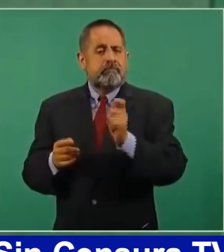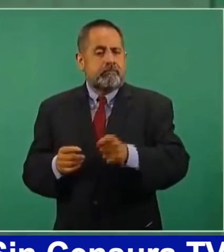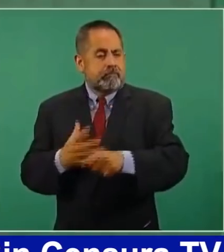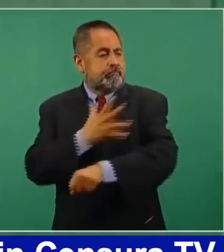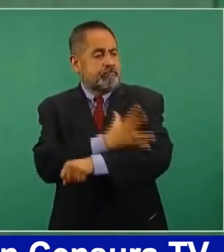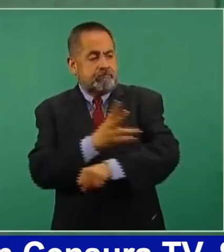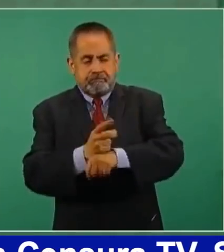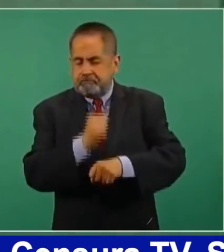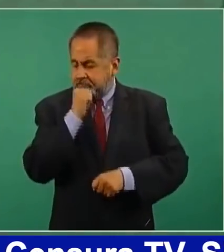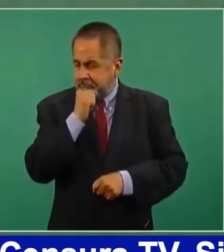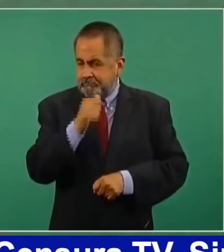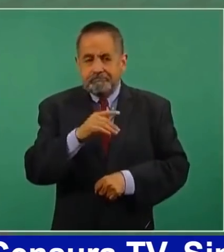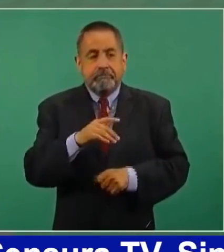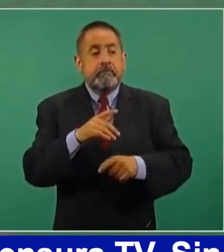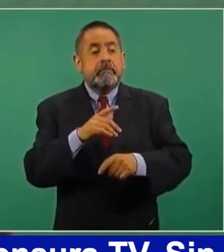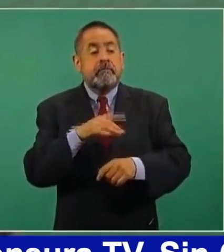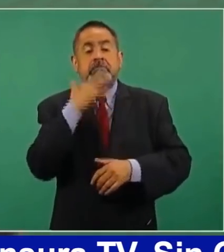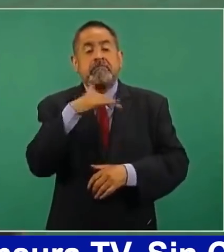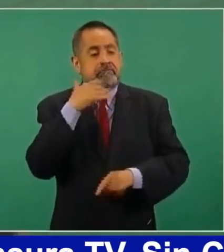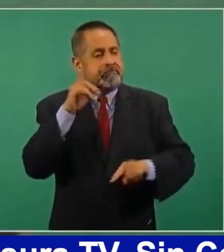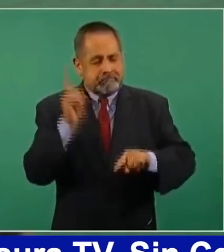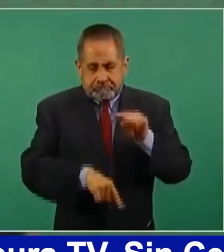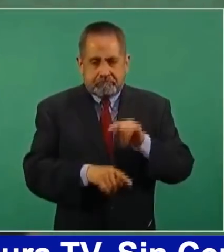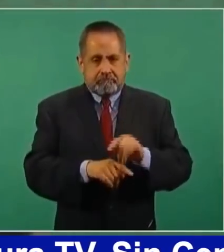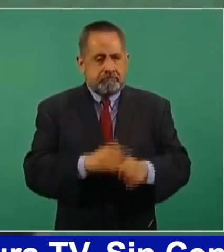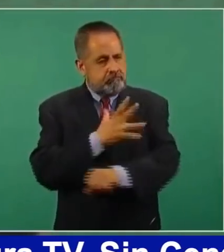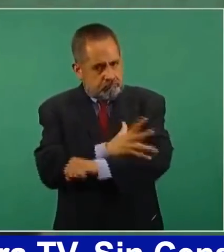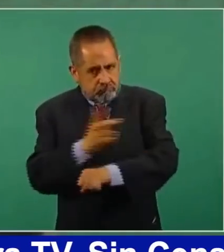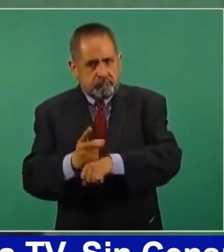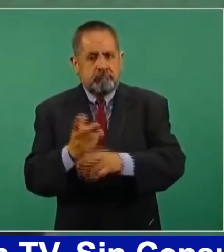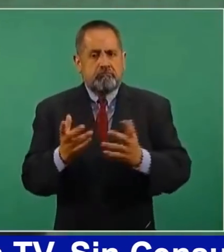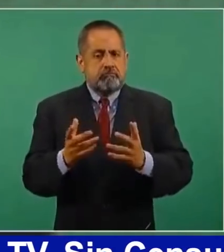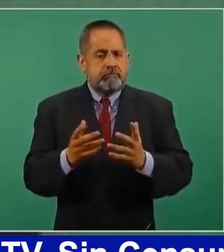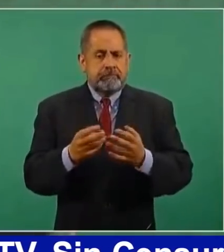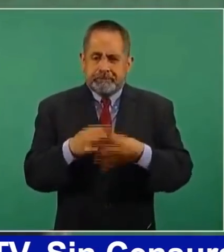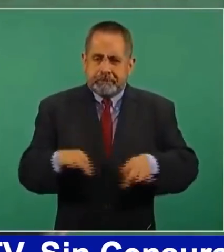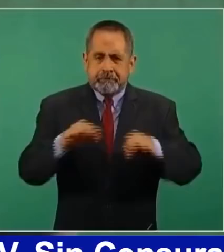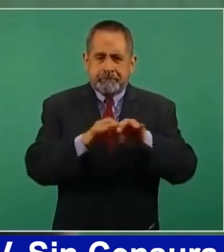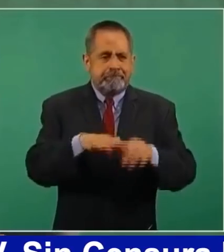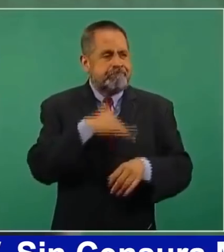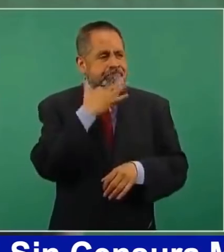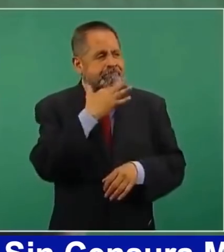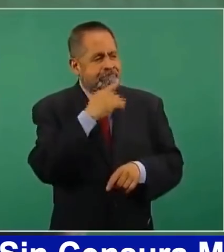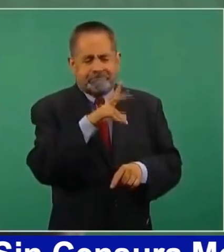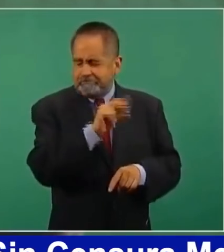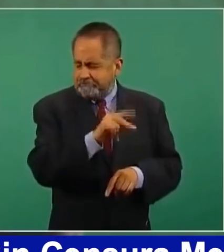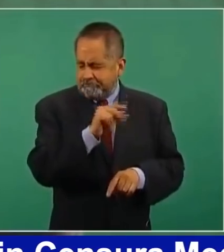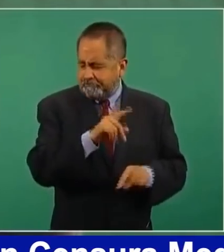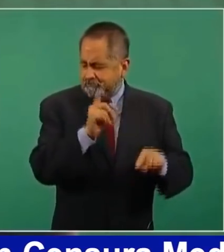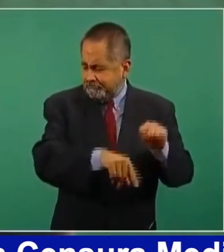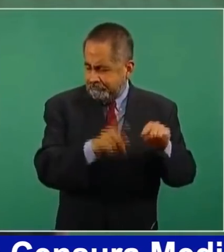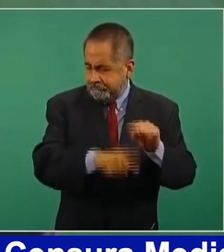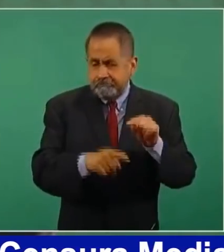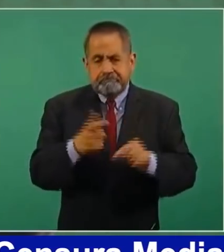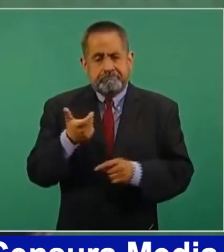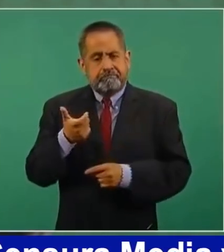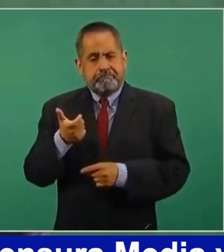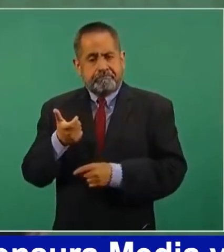corrupción. ¿Y eso en qué se traduce? Pues en que rinde más el presupuesto,